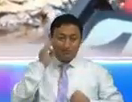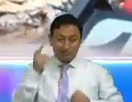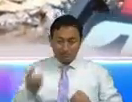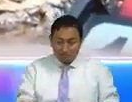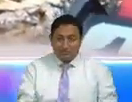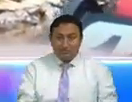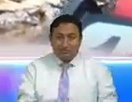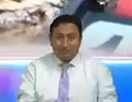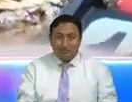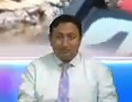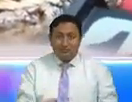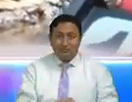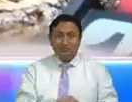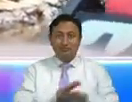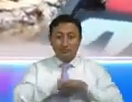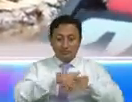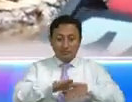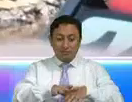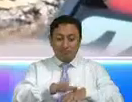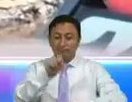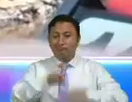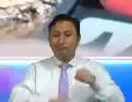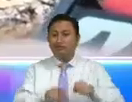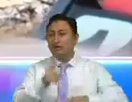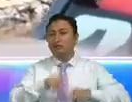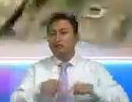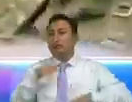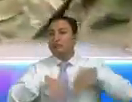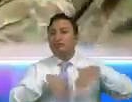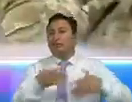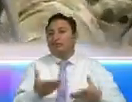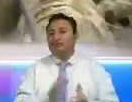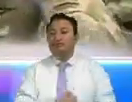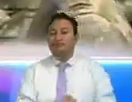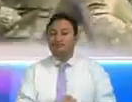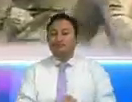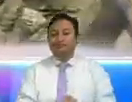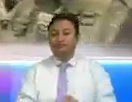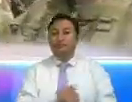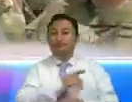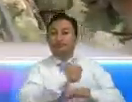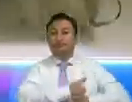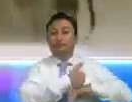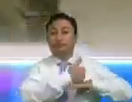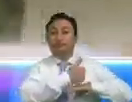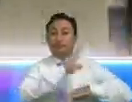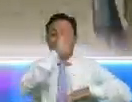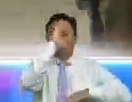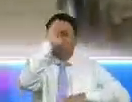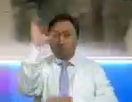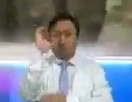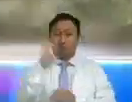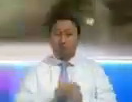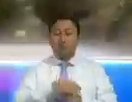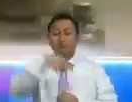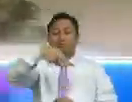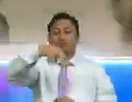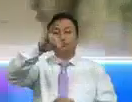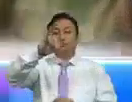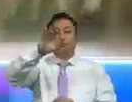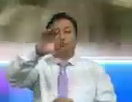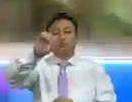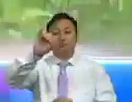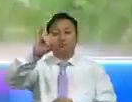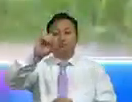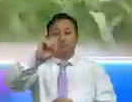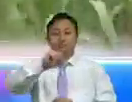miren nos dañaron ahorita esto para ya no lo podemos bañarnos ni nada el comandante general de colombia nicasio martínez en